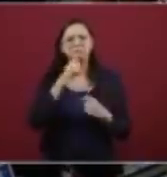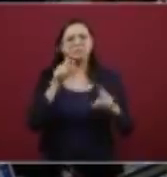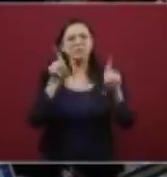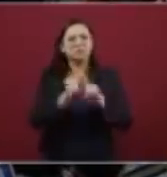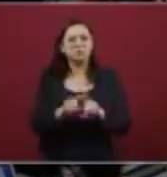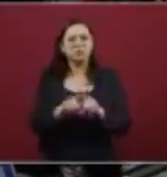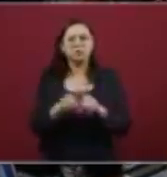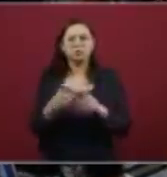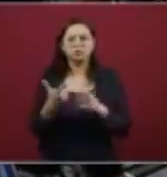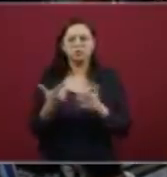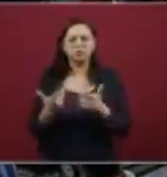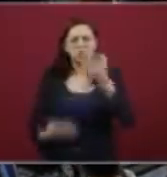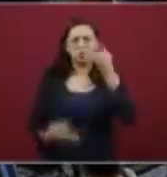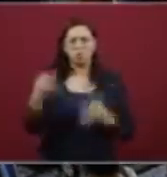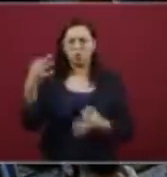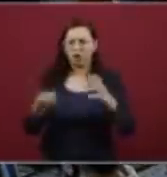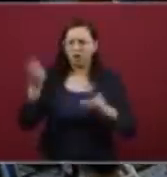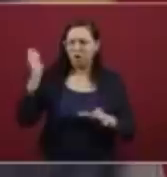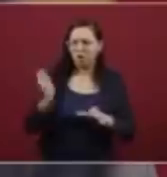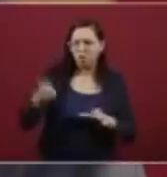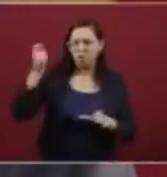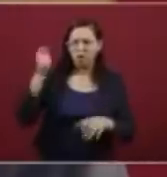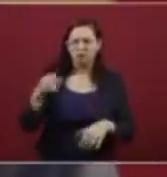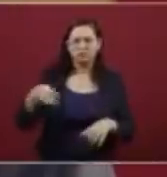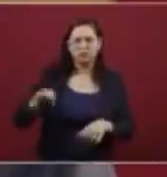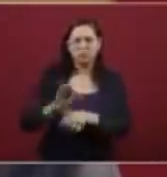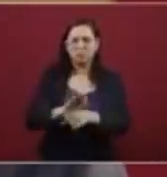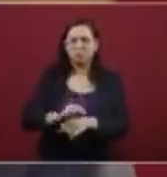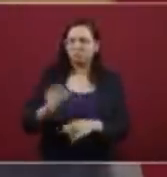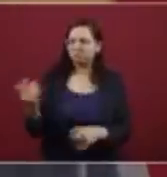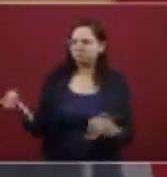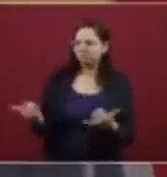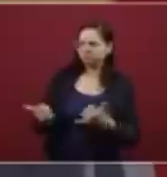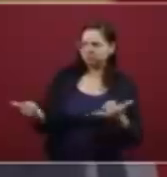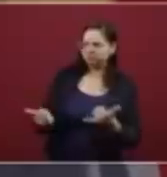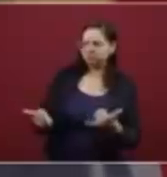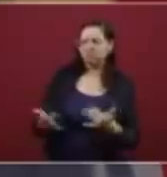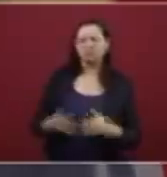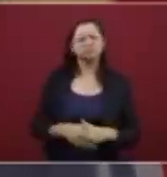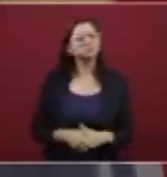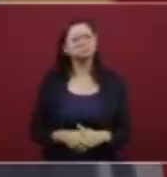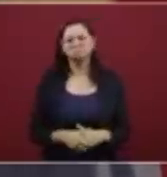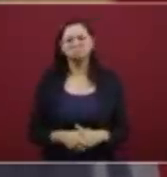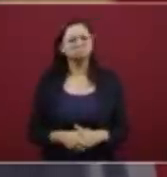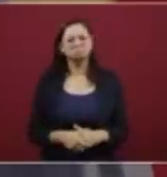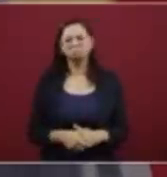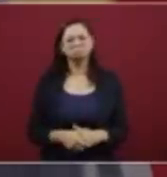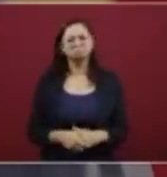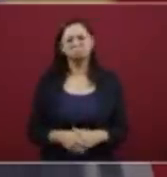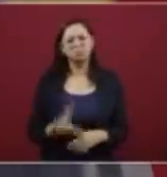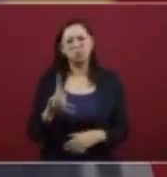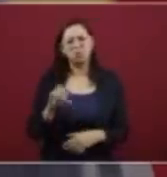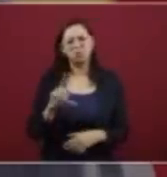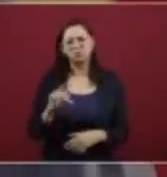la decisión de los jueces. No, no, se está respondiendo